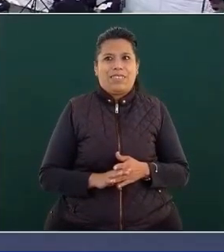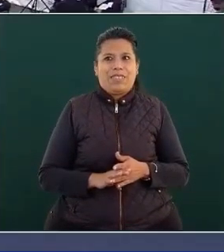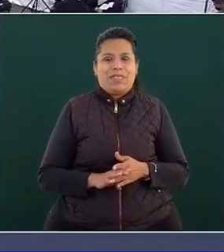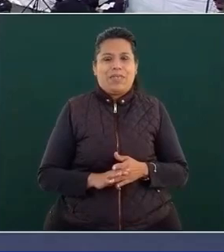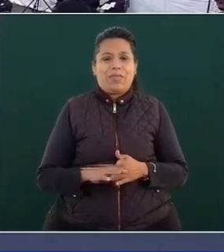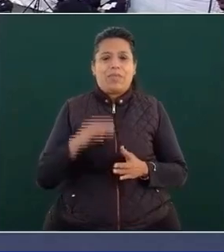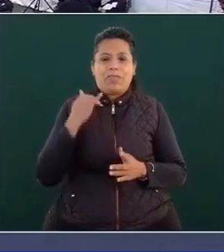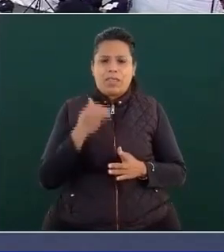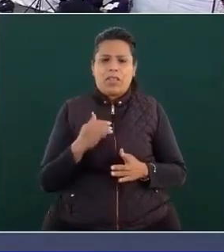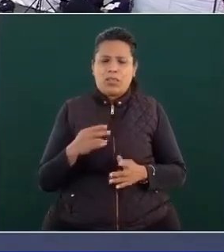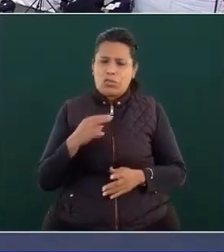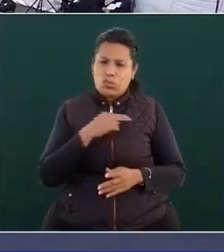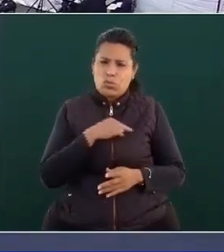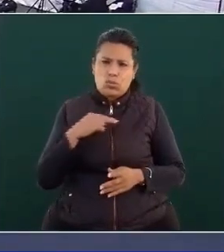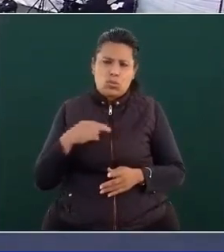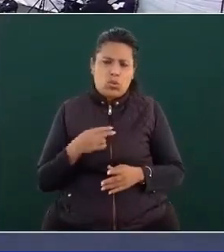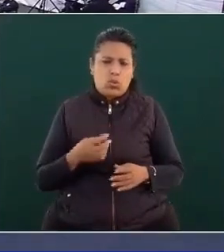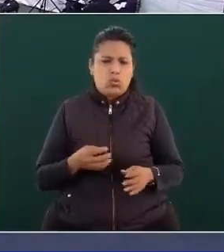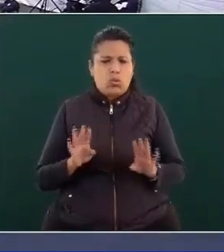Sacábamos la cuenta